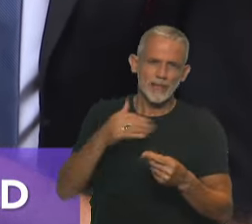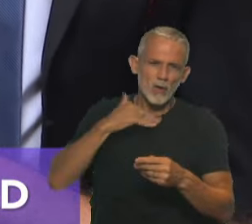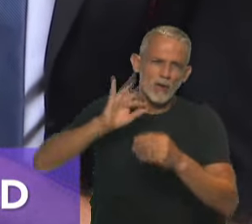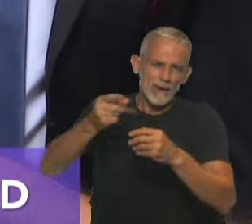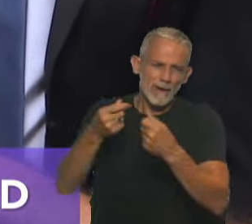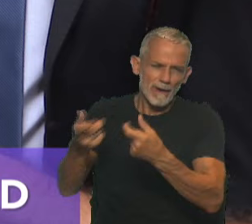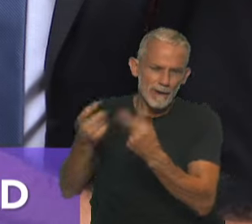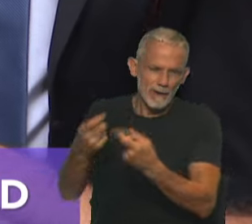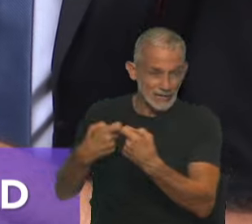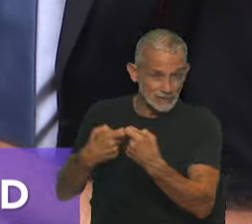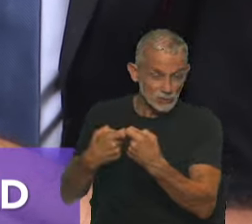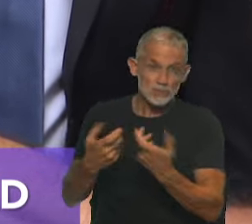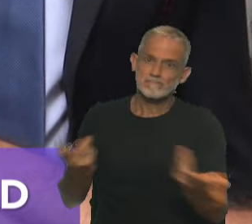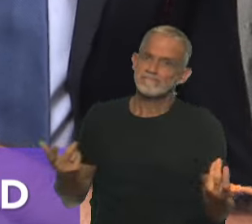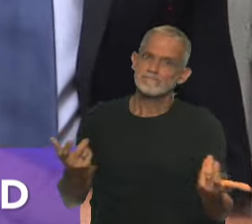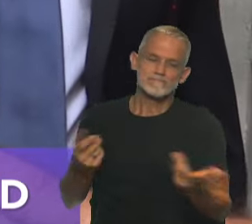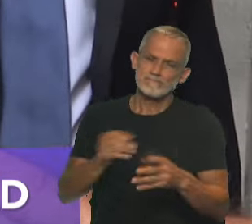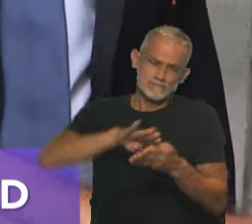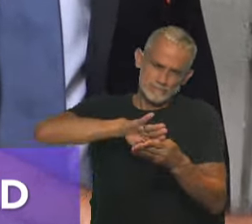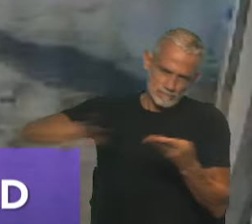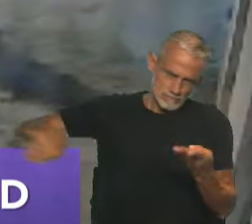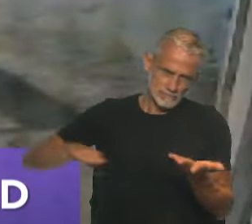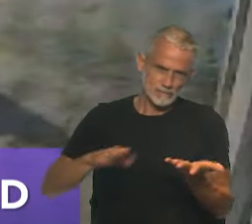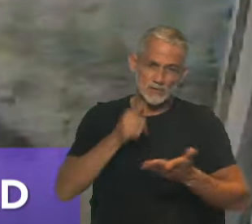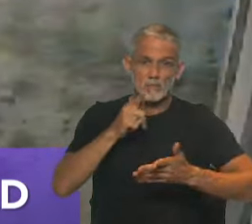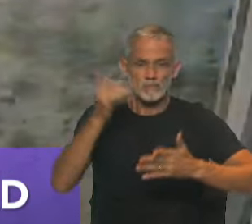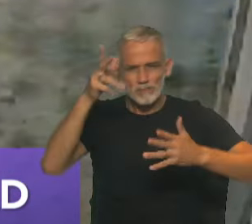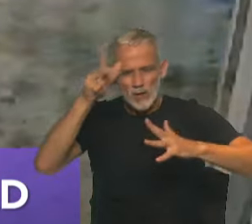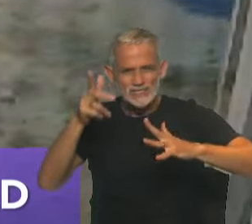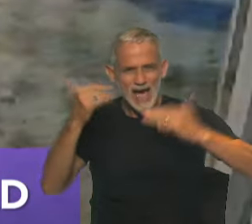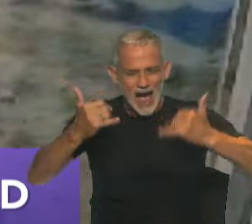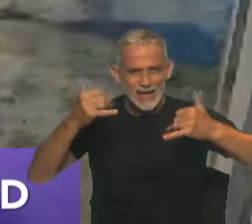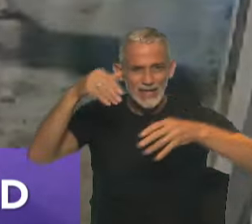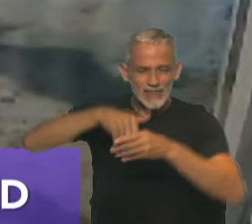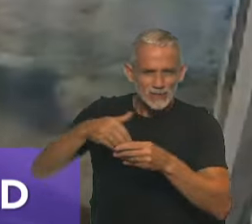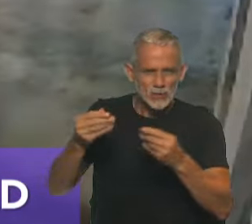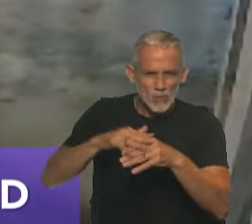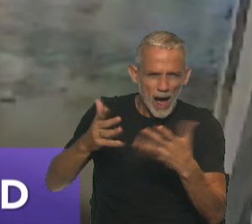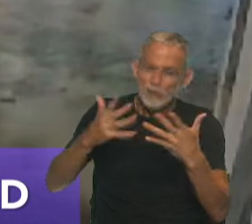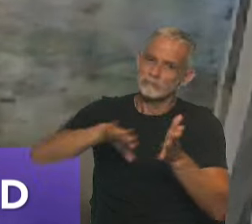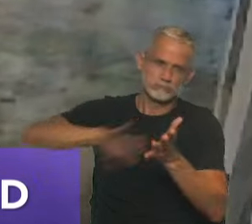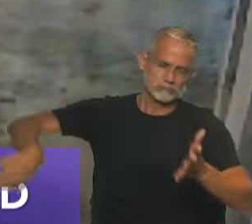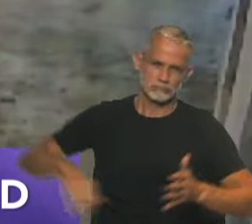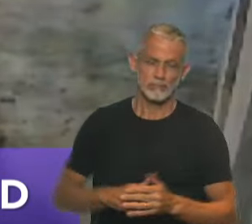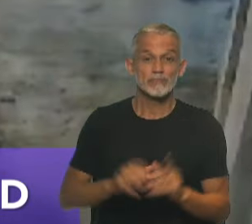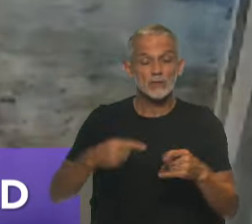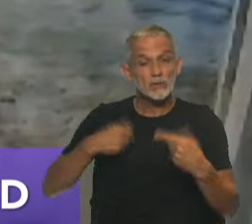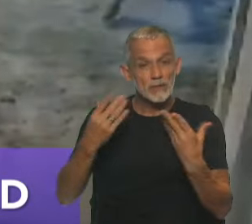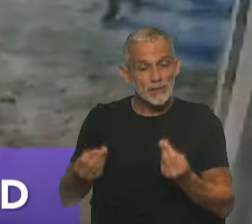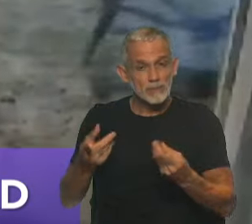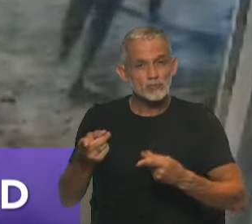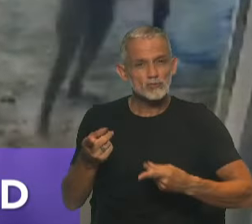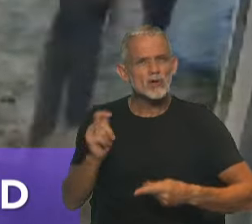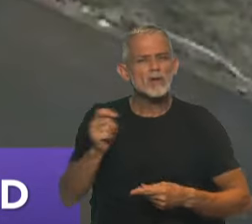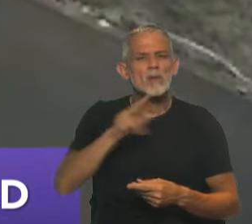eh se se puedan apartar de manera inmediata y también eh nos hemos solidarizado eh